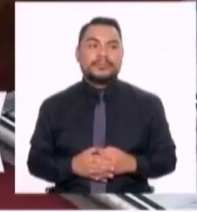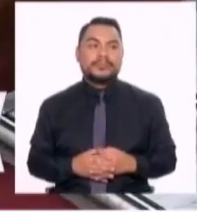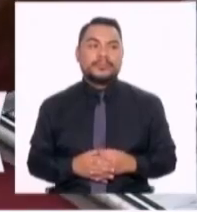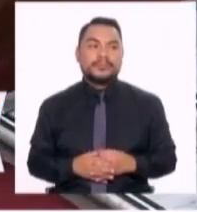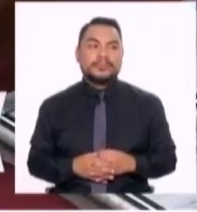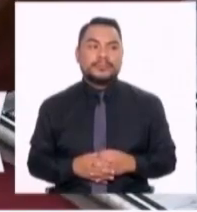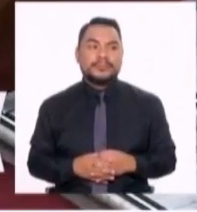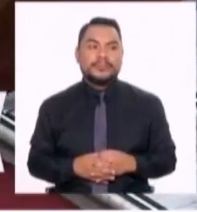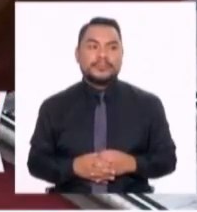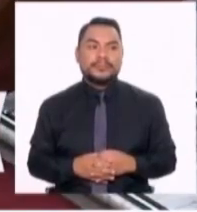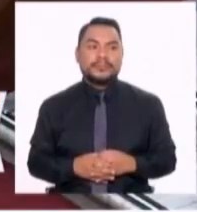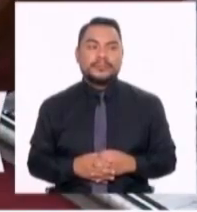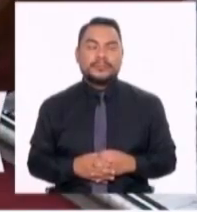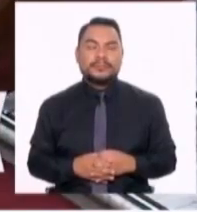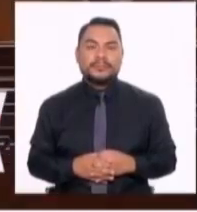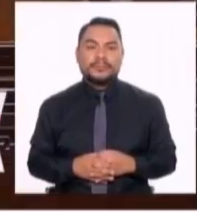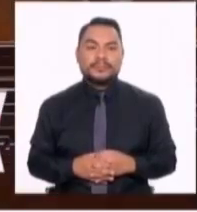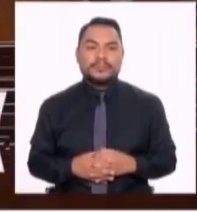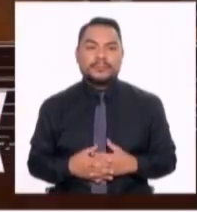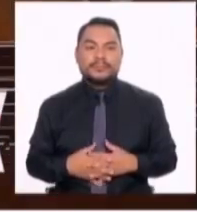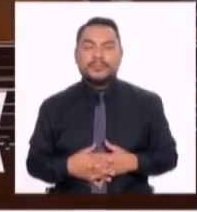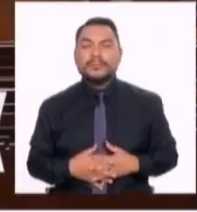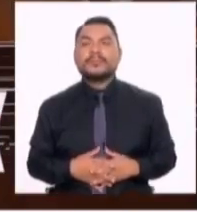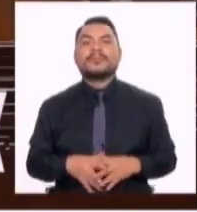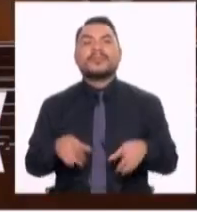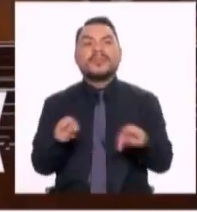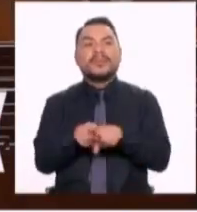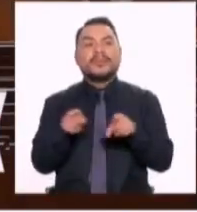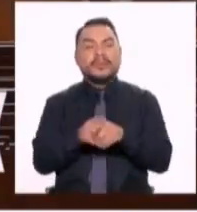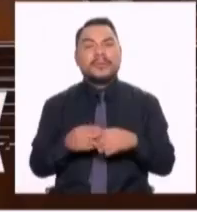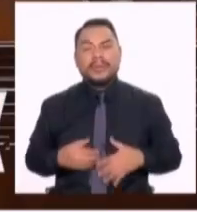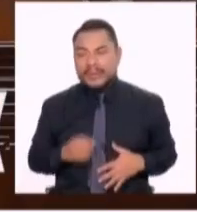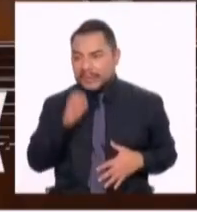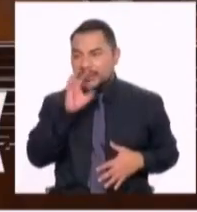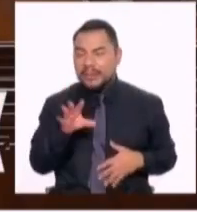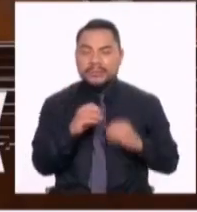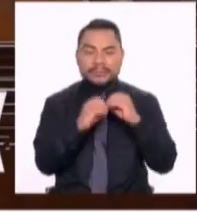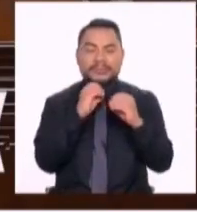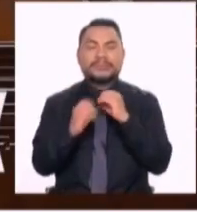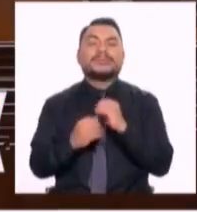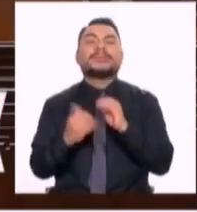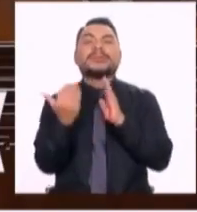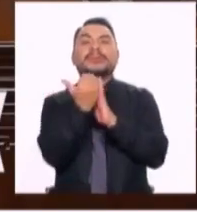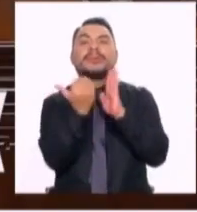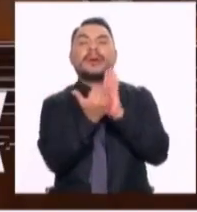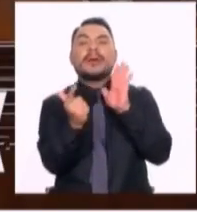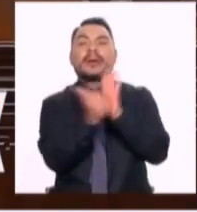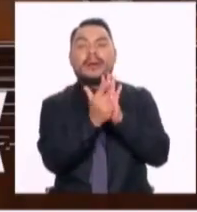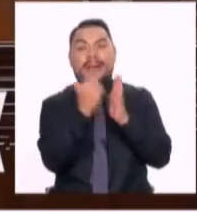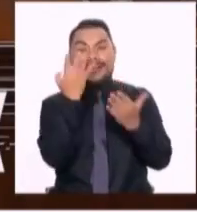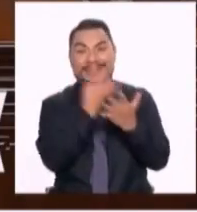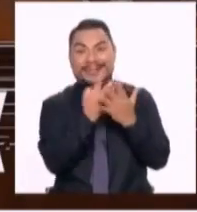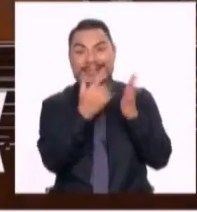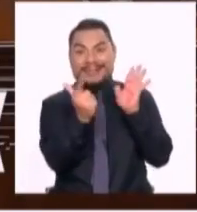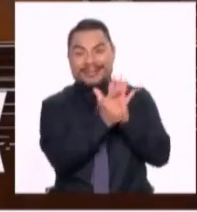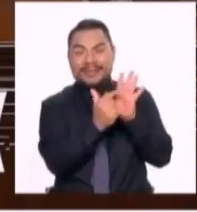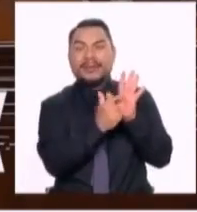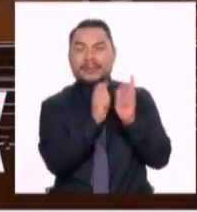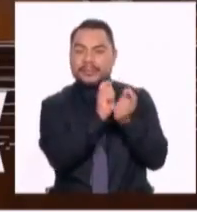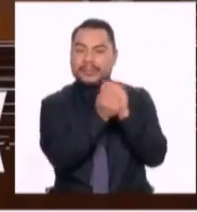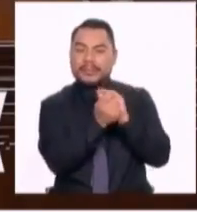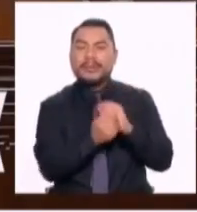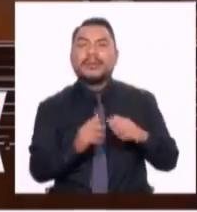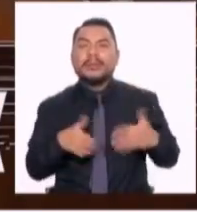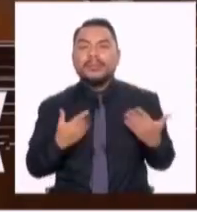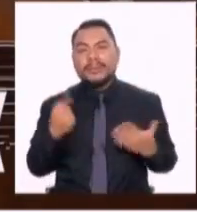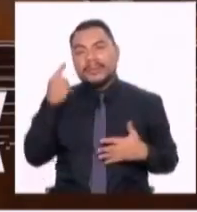delincuente. Qué barbaridad. Eso por un lado, la inseguridad, que por cierto es la principal fuente de preocupación de cada uno de los peruanos, que en el día a